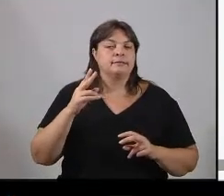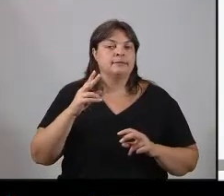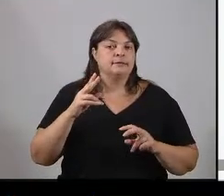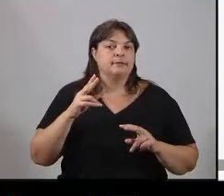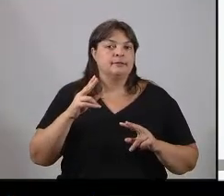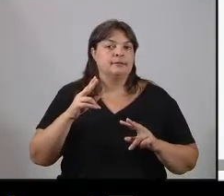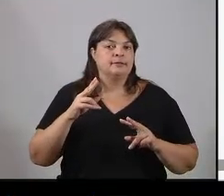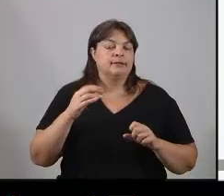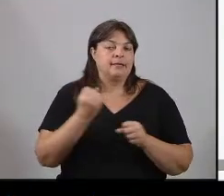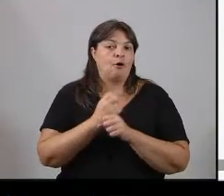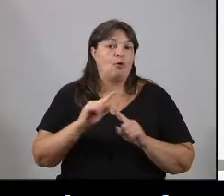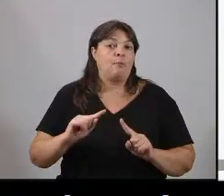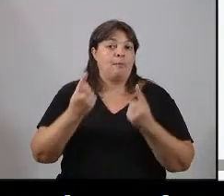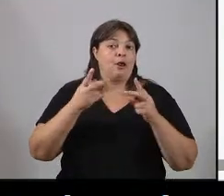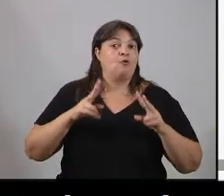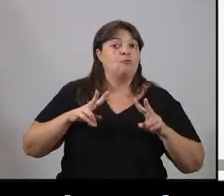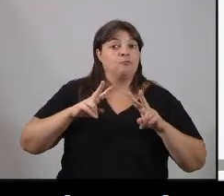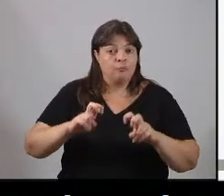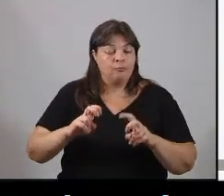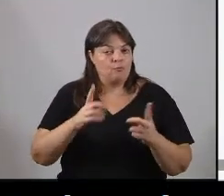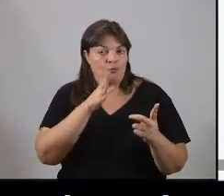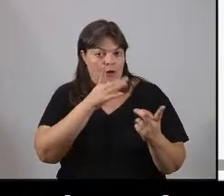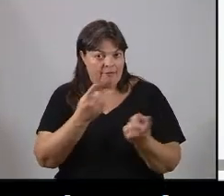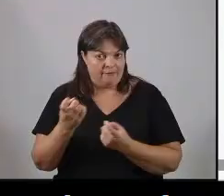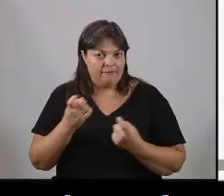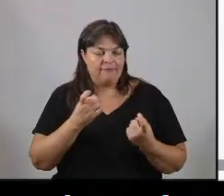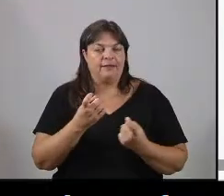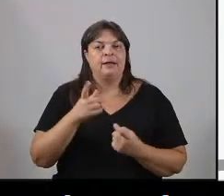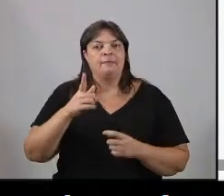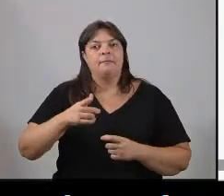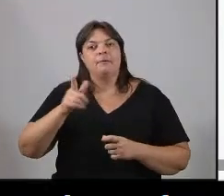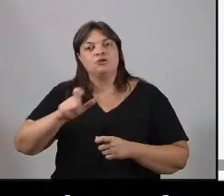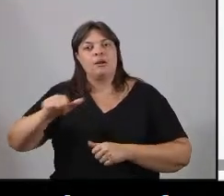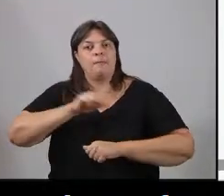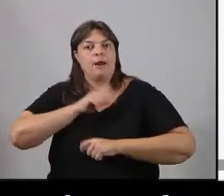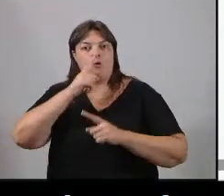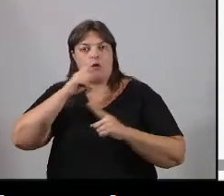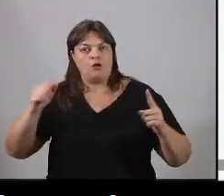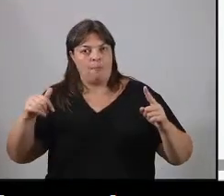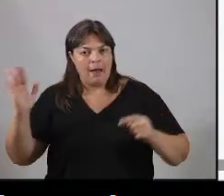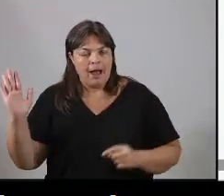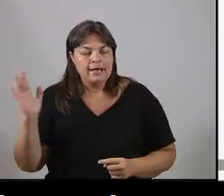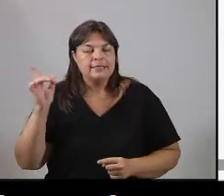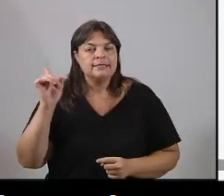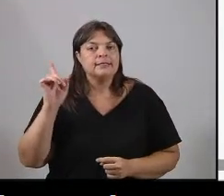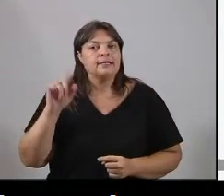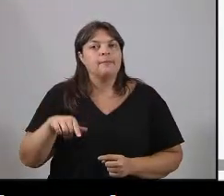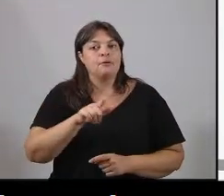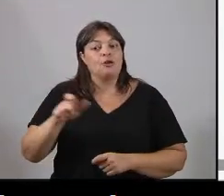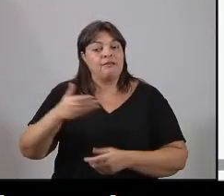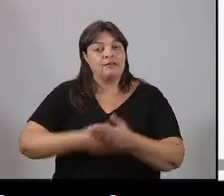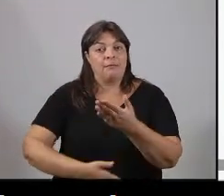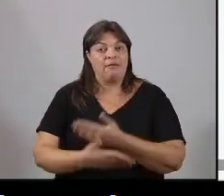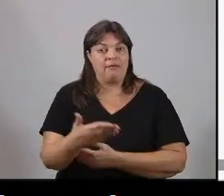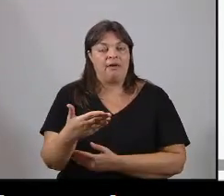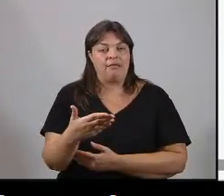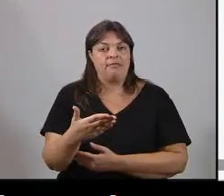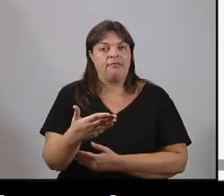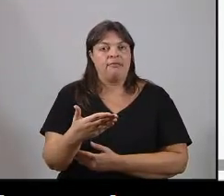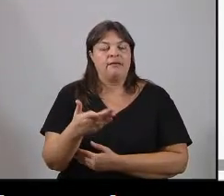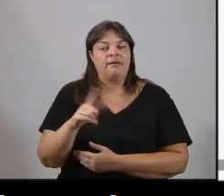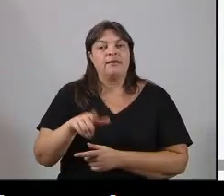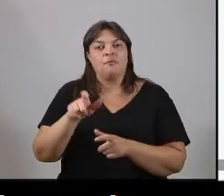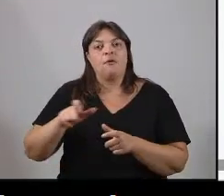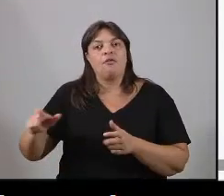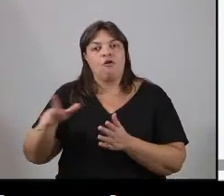ese primer empleo tan necesario, los parados de larga duración, las personas con discapacidad y la